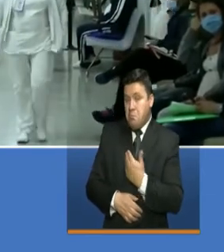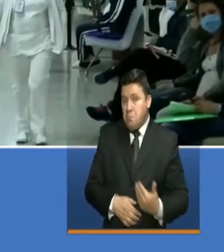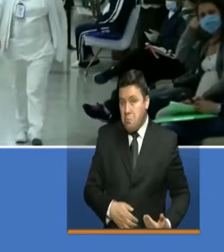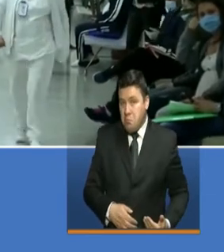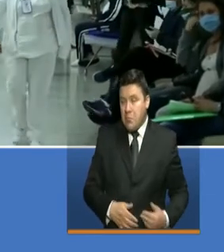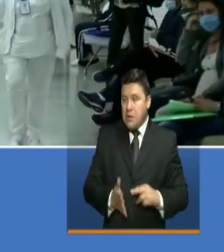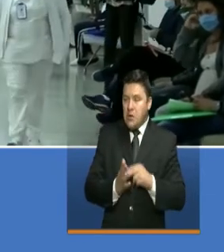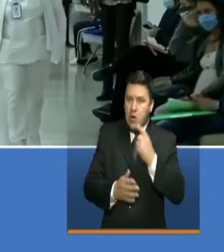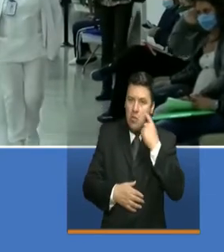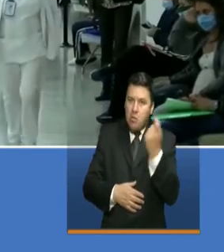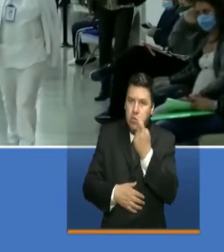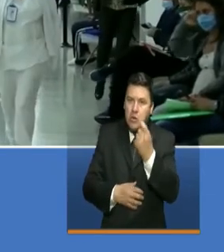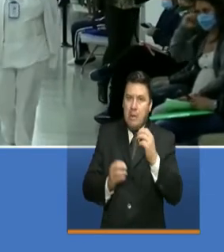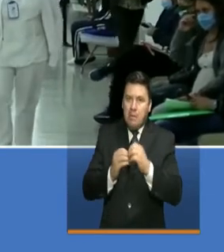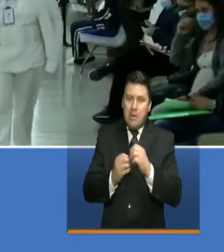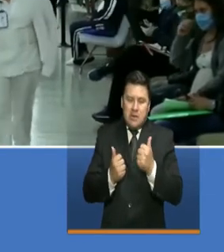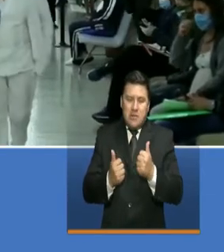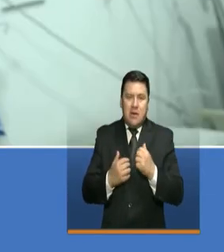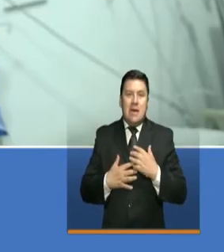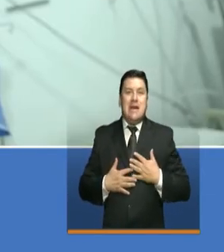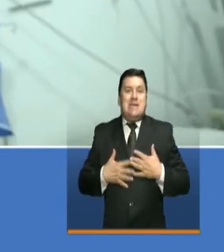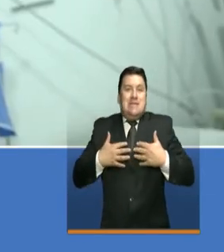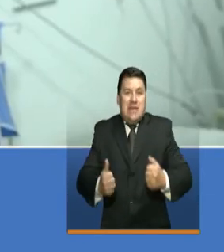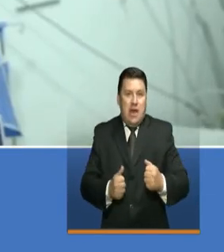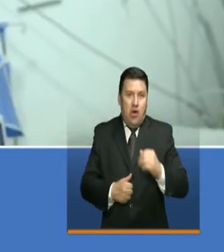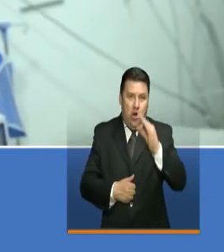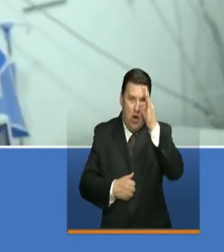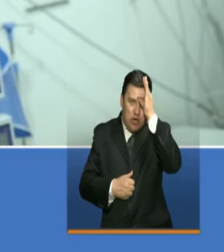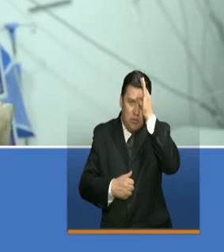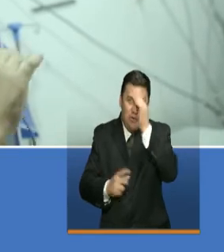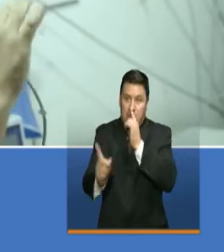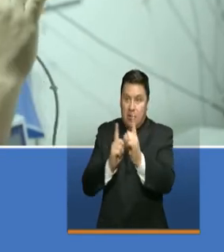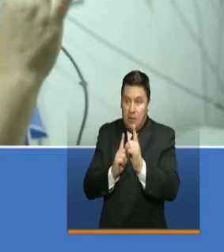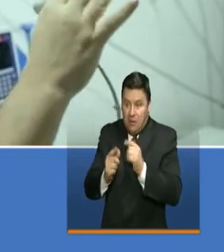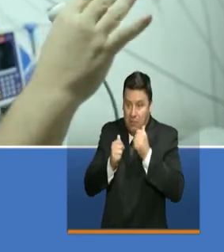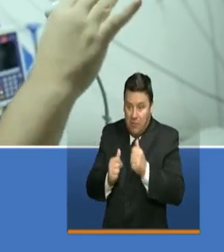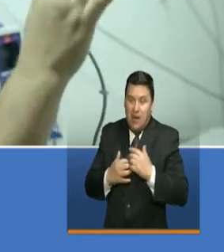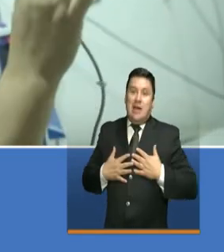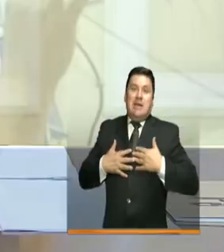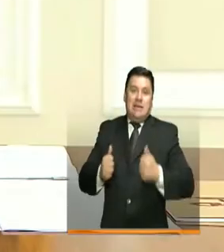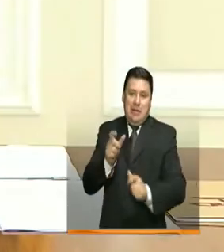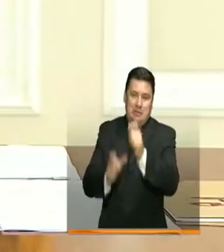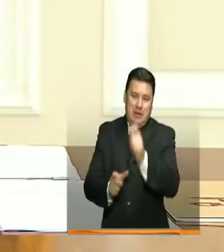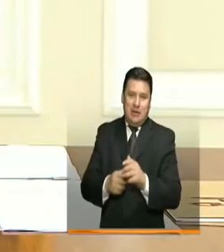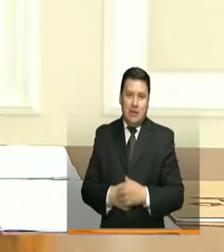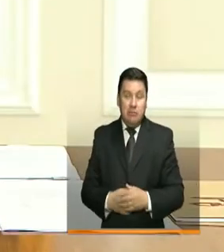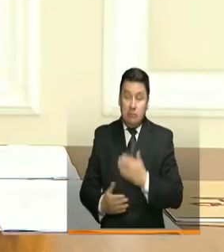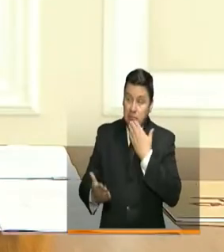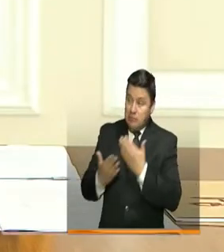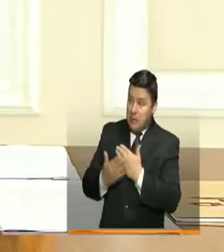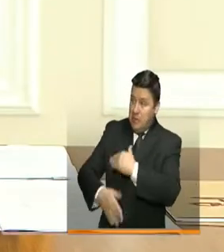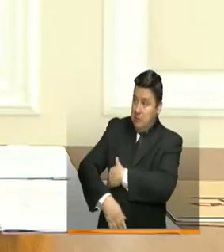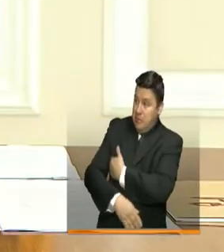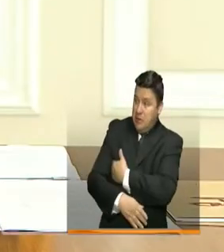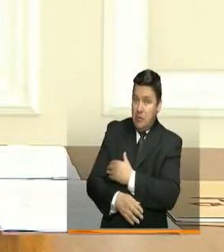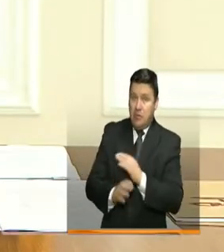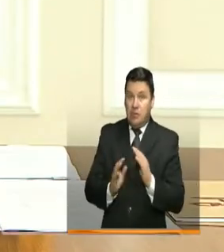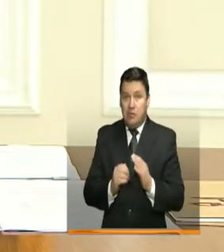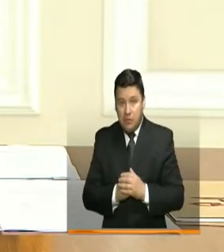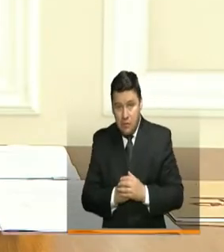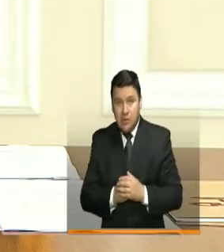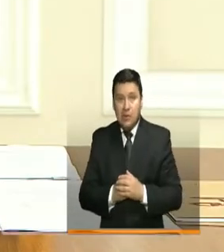una búsqueda de tener hospitales sanos que generen pacientes sanos. Gracias, ministro Fernando. Yo creo que